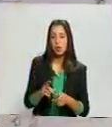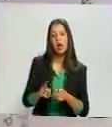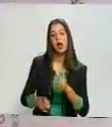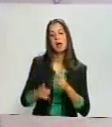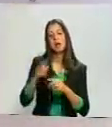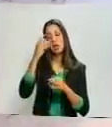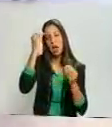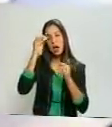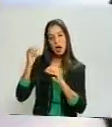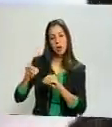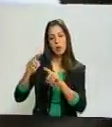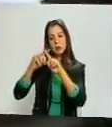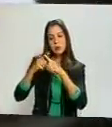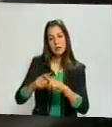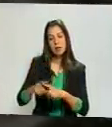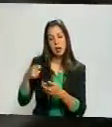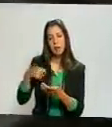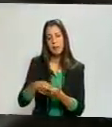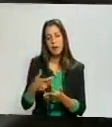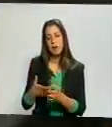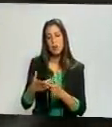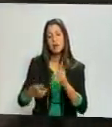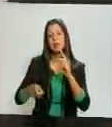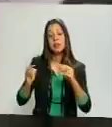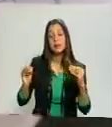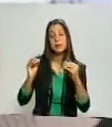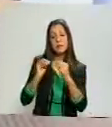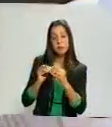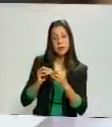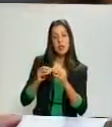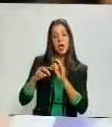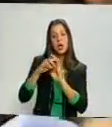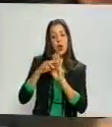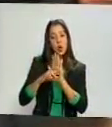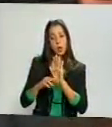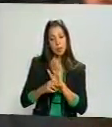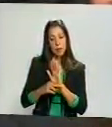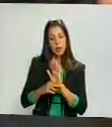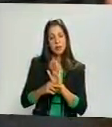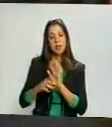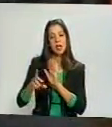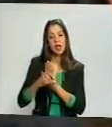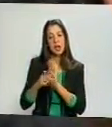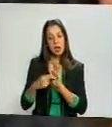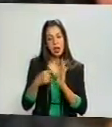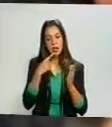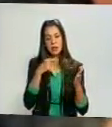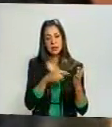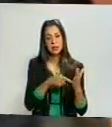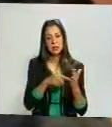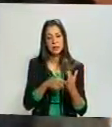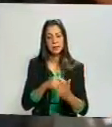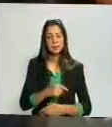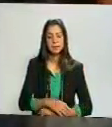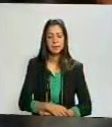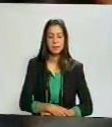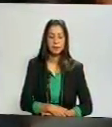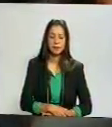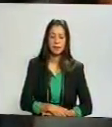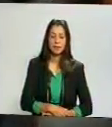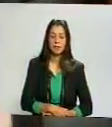anticipado del impuesto de conformidad con las condiciones y normas que al efecto dicte.